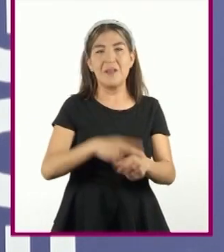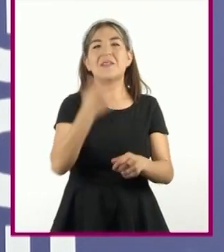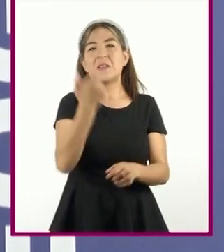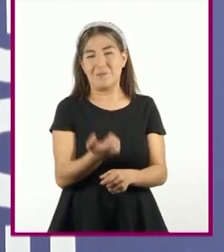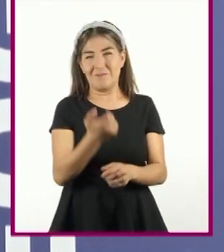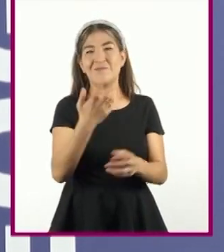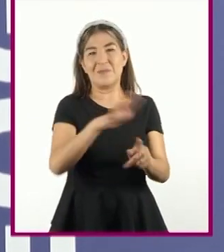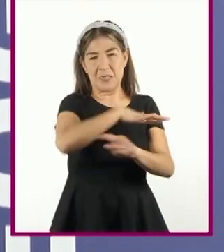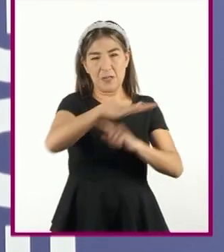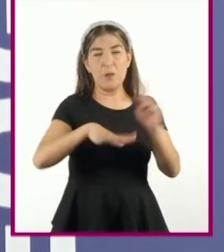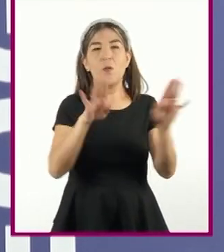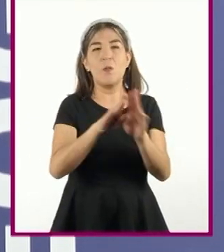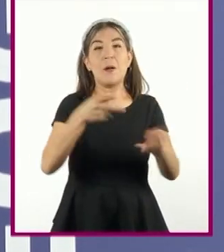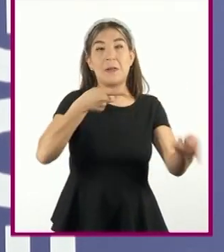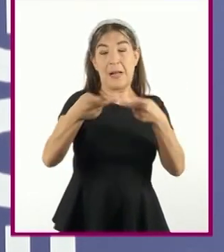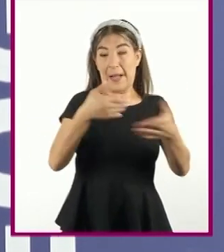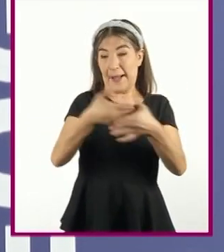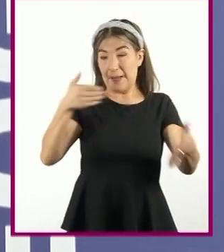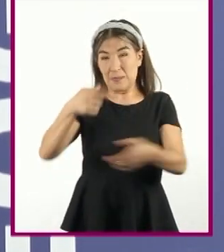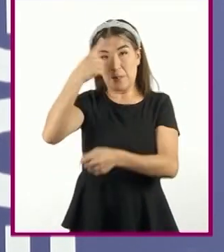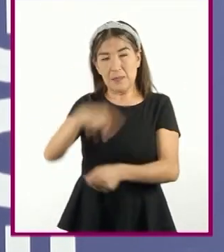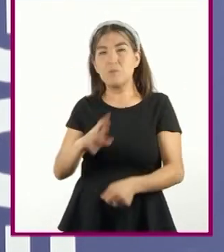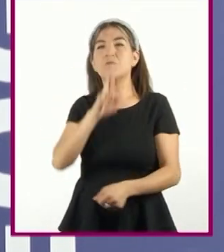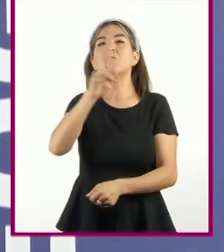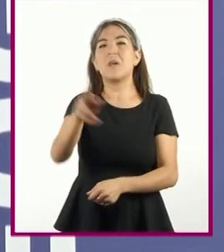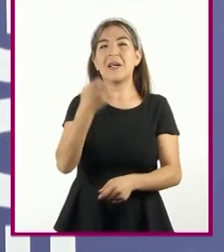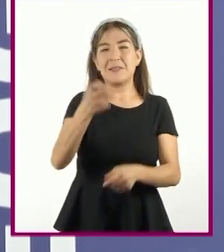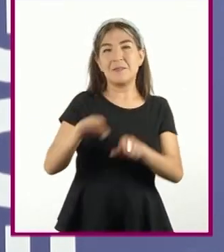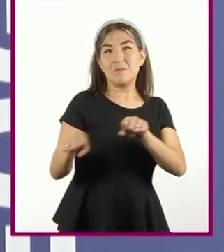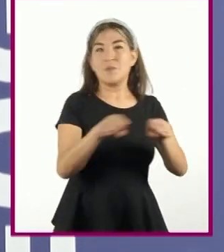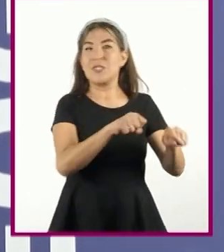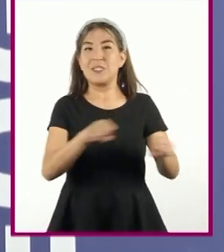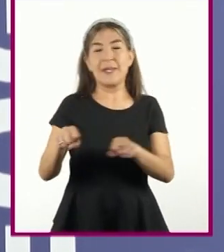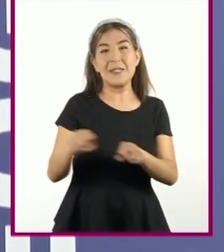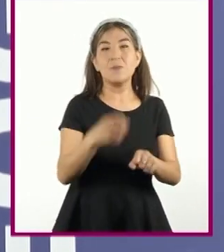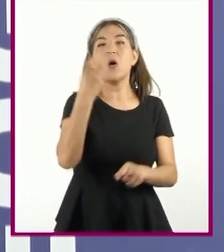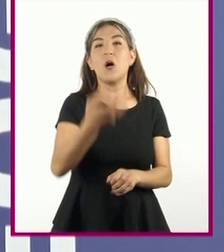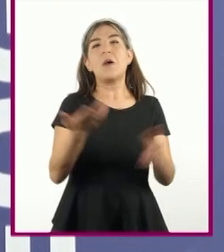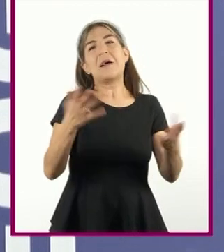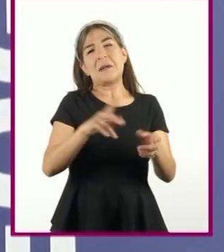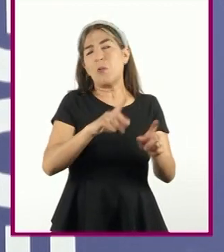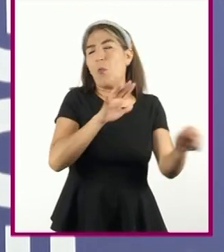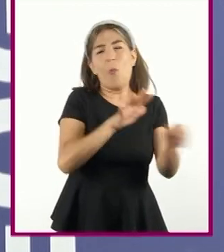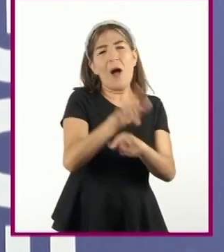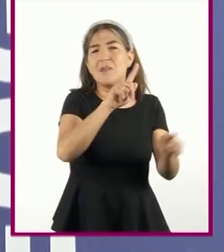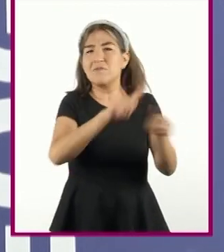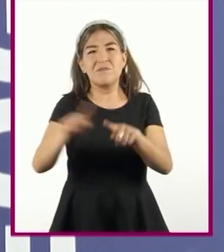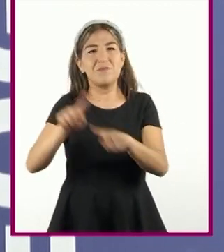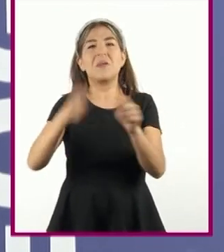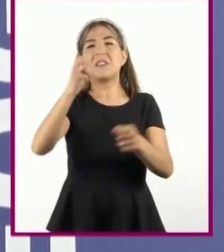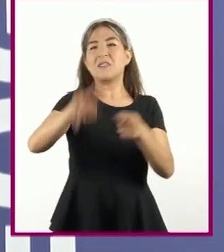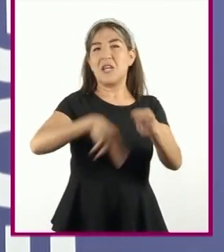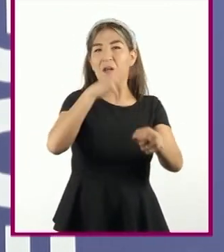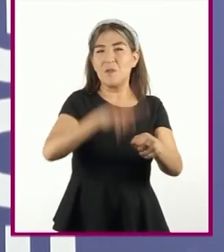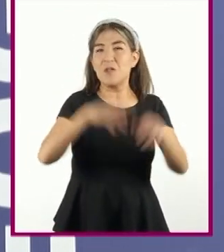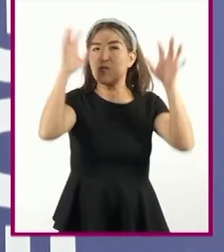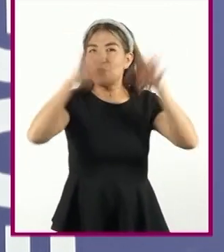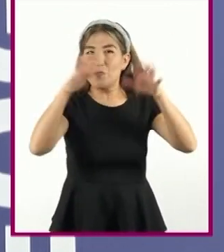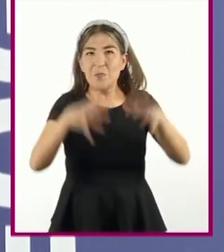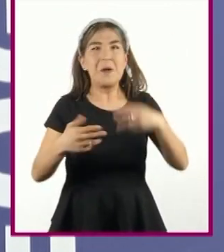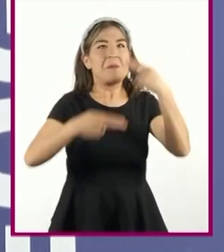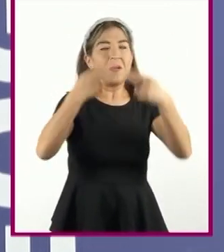está organizada y preparada para responder a un sismo o a cualquier otro fenómeno natural presenta